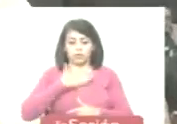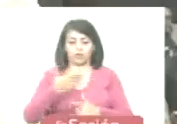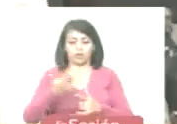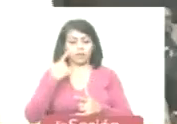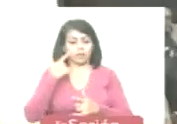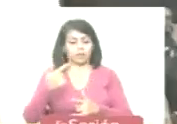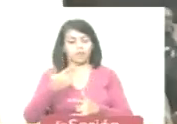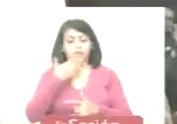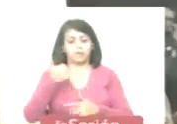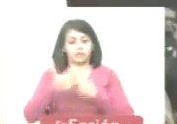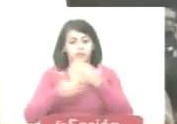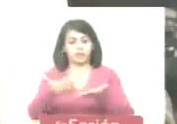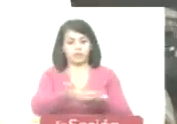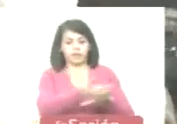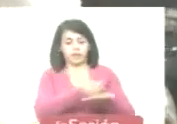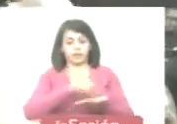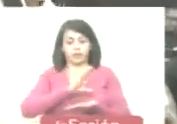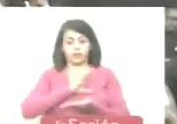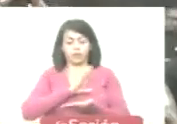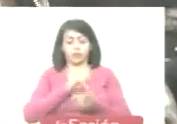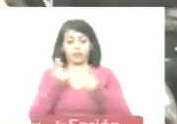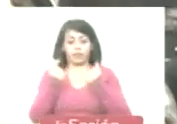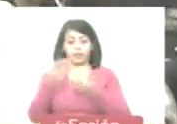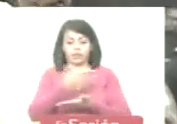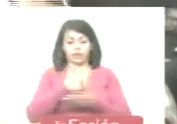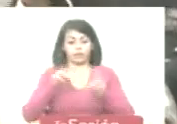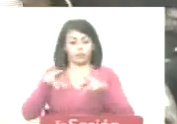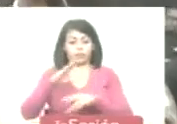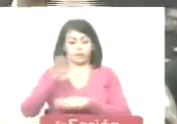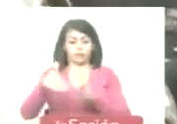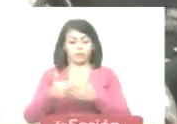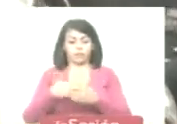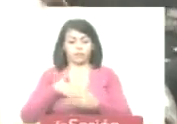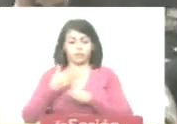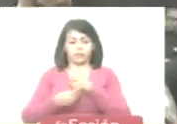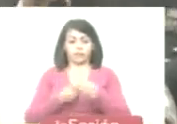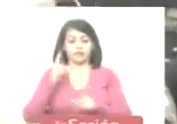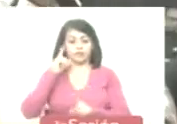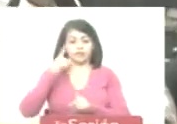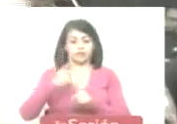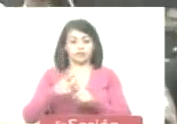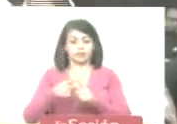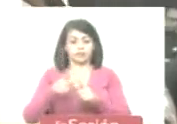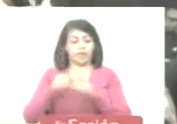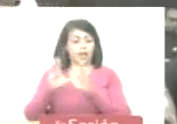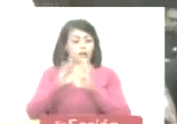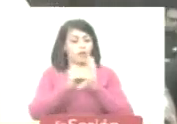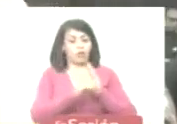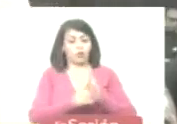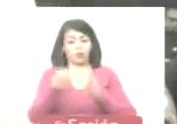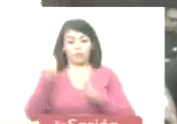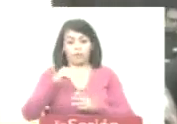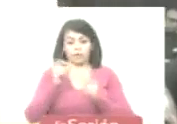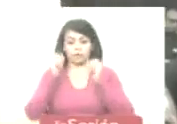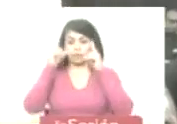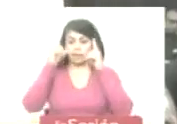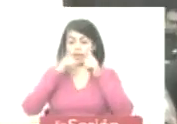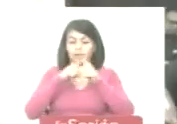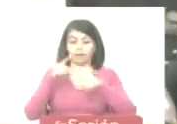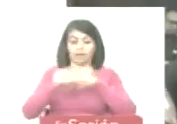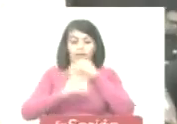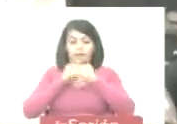recuperar esos recursos. Ese dinero jamás podrá ser destinado al robo más descarado, como